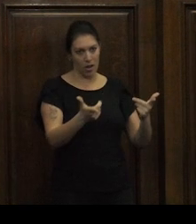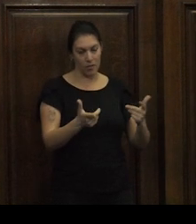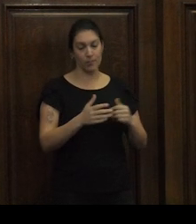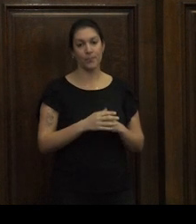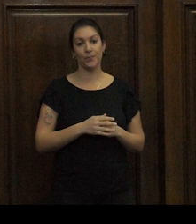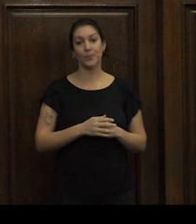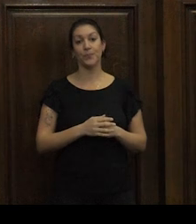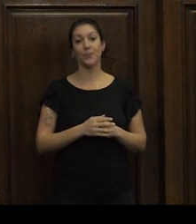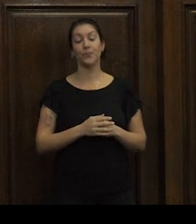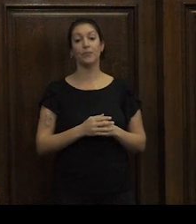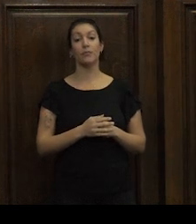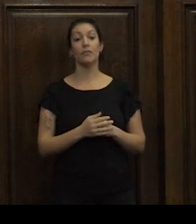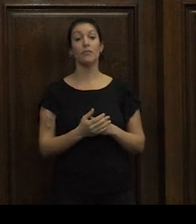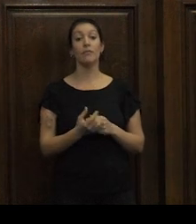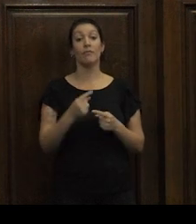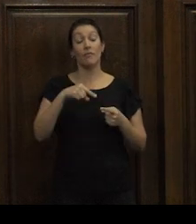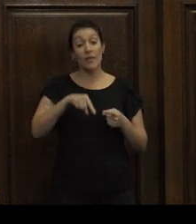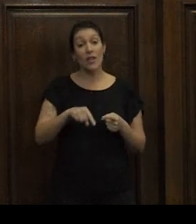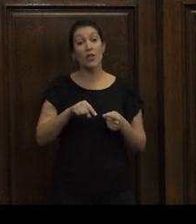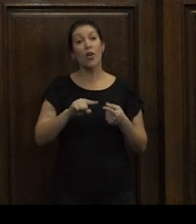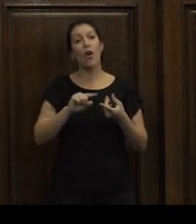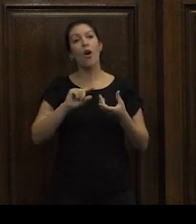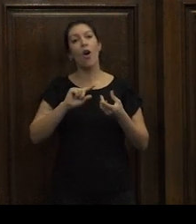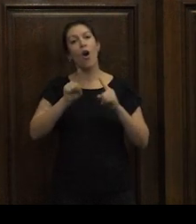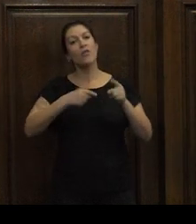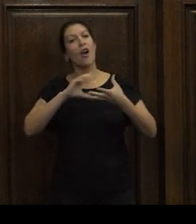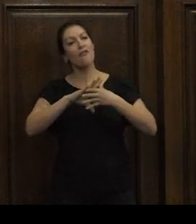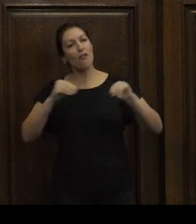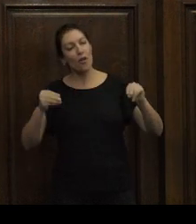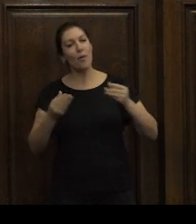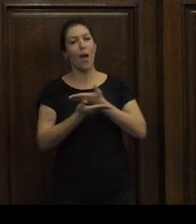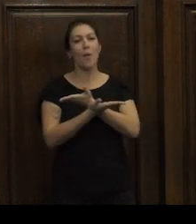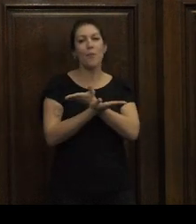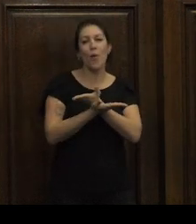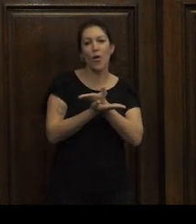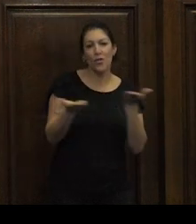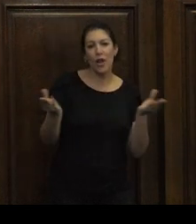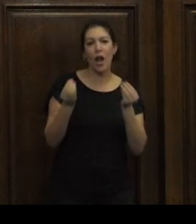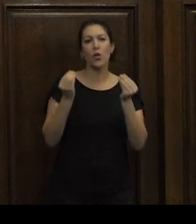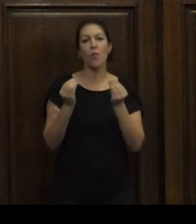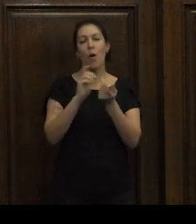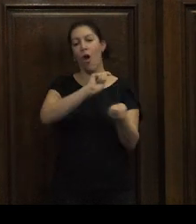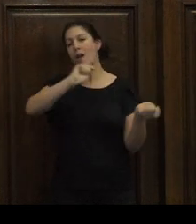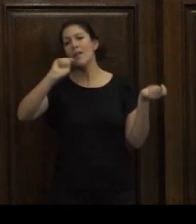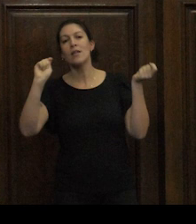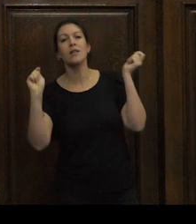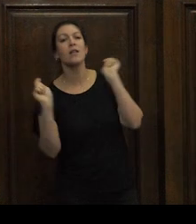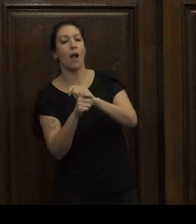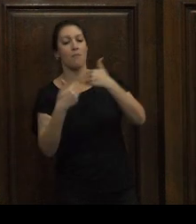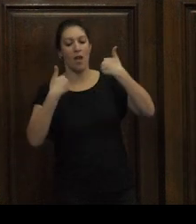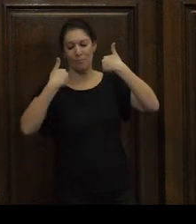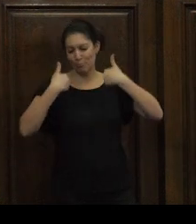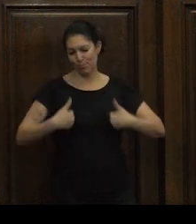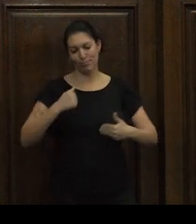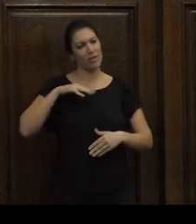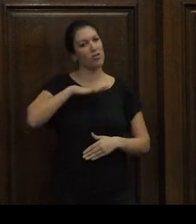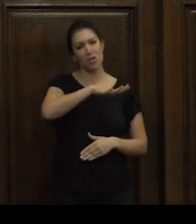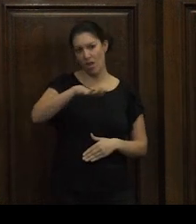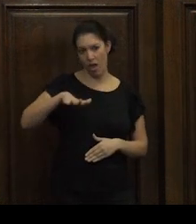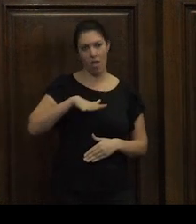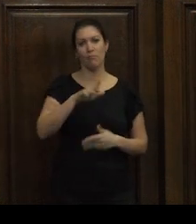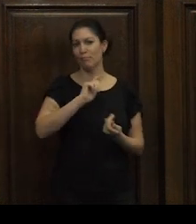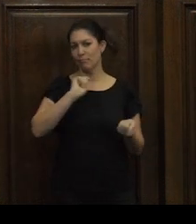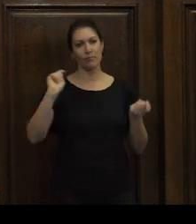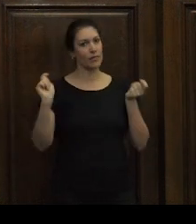De modo que este sería otro aspecto de la transformación del suelo moral, ¿no? Que estoy intentando